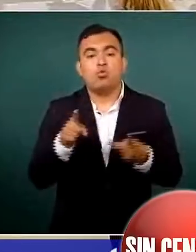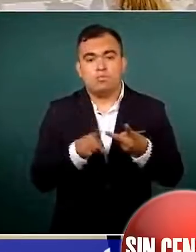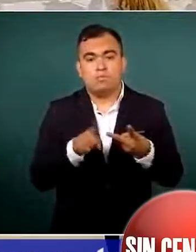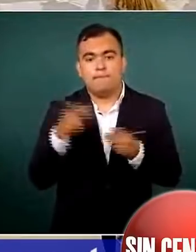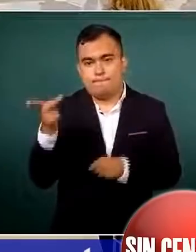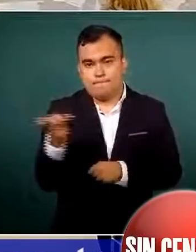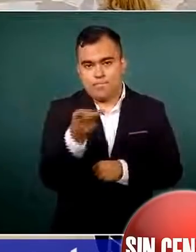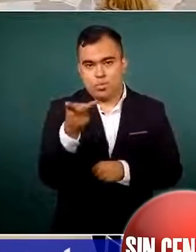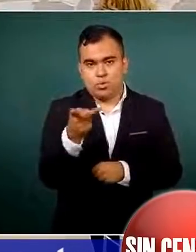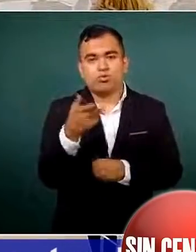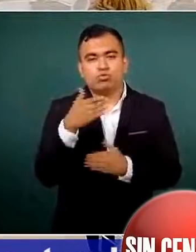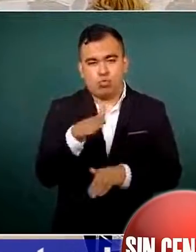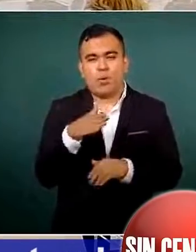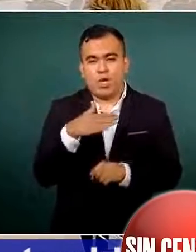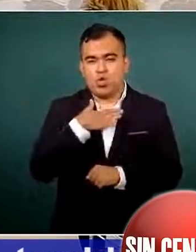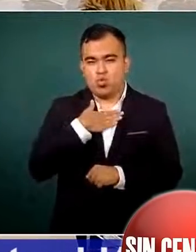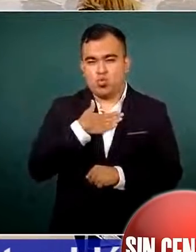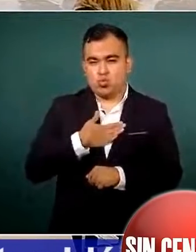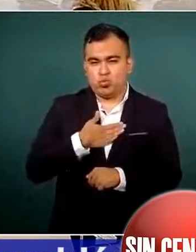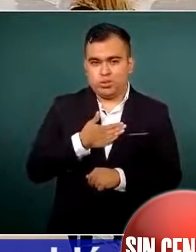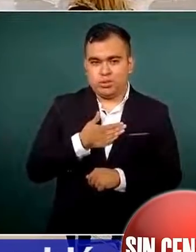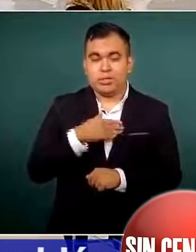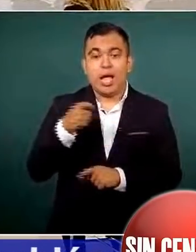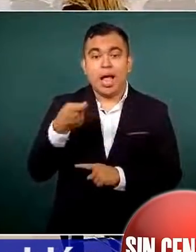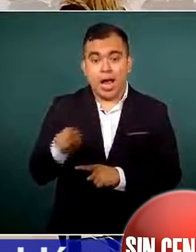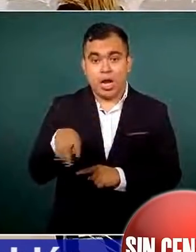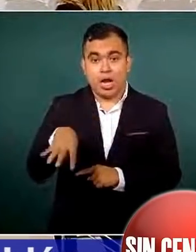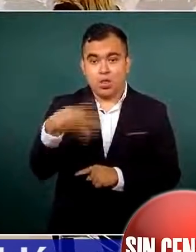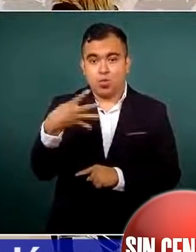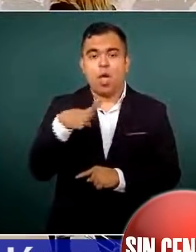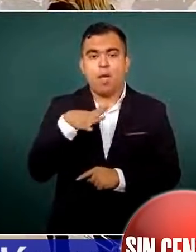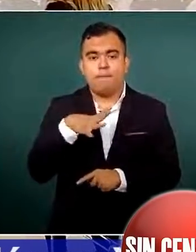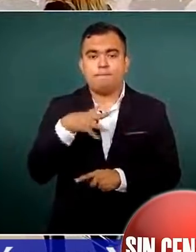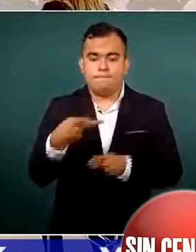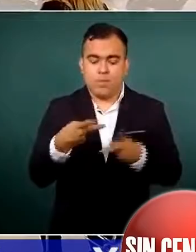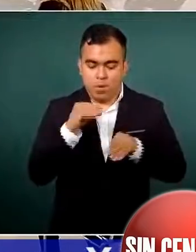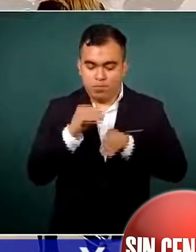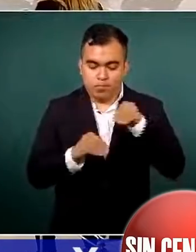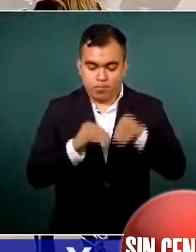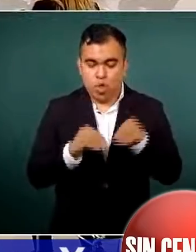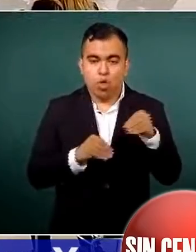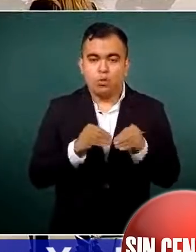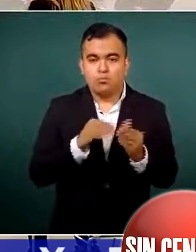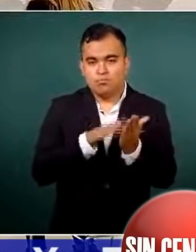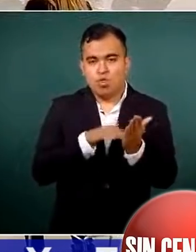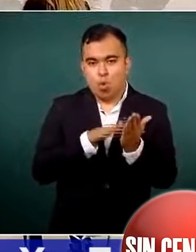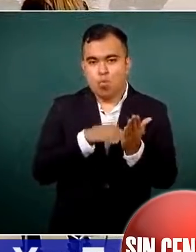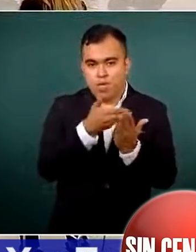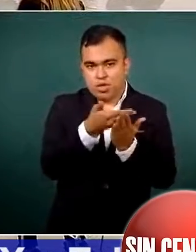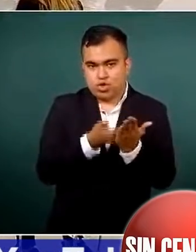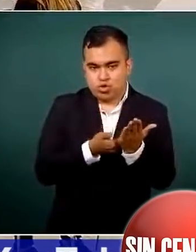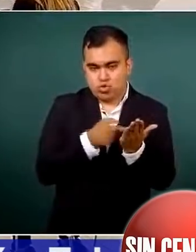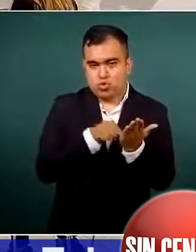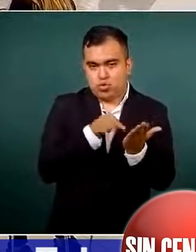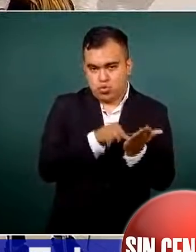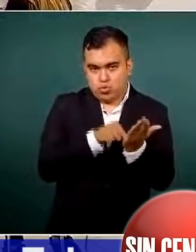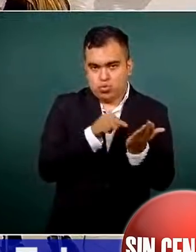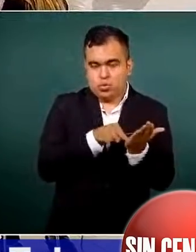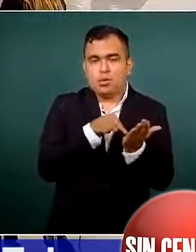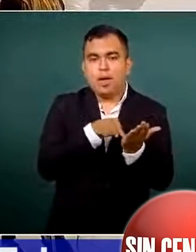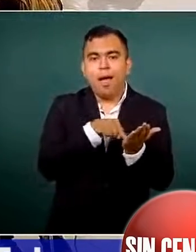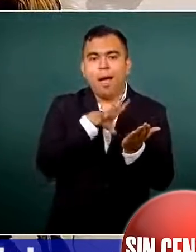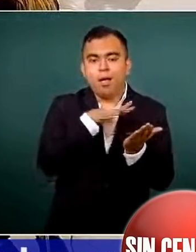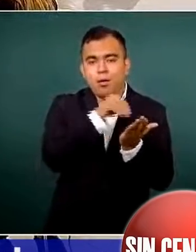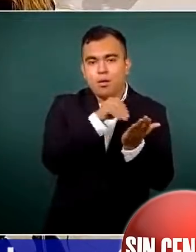pregunta a propósito de la justicia. En Canal 14 preparamos un documento donde mostramos los perfiles